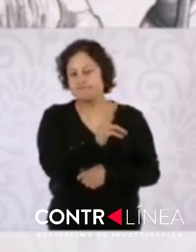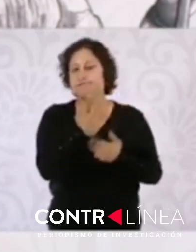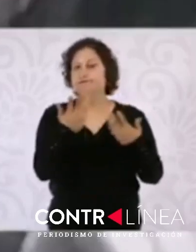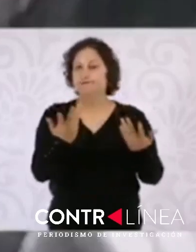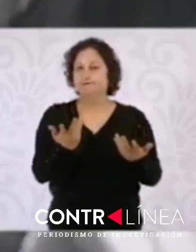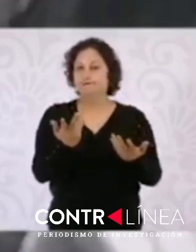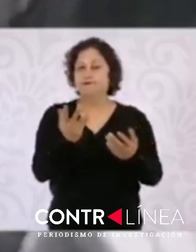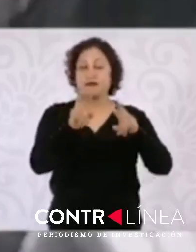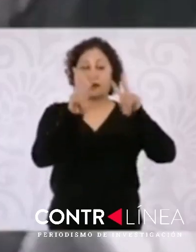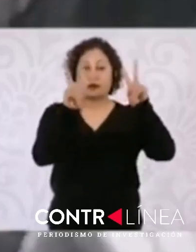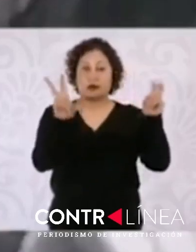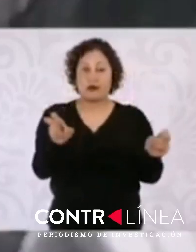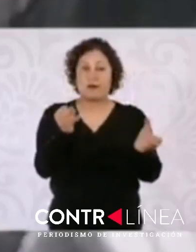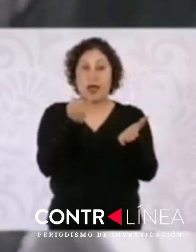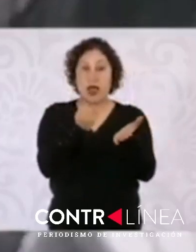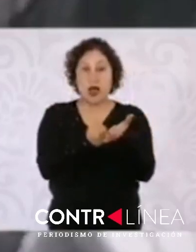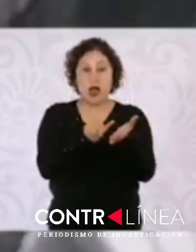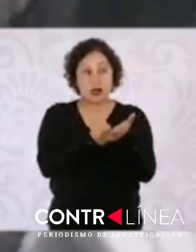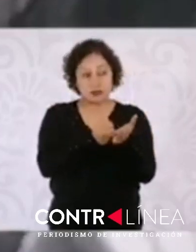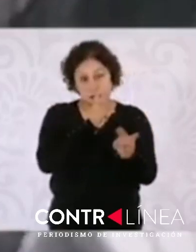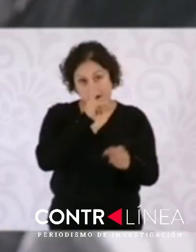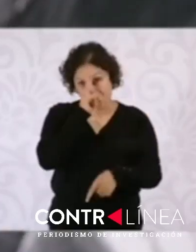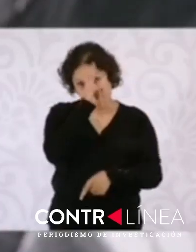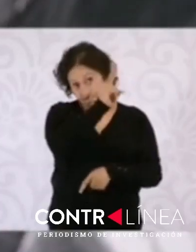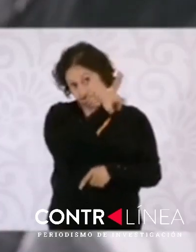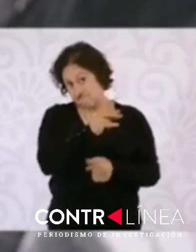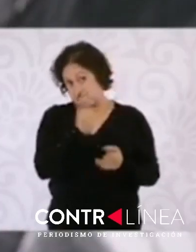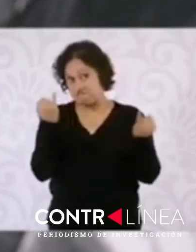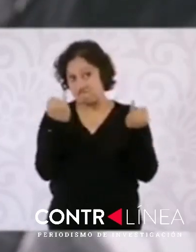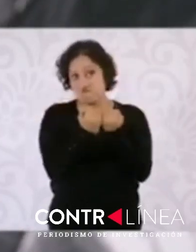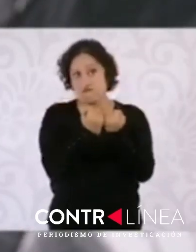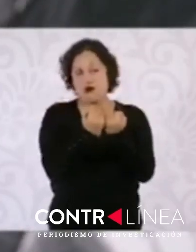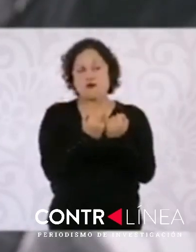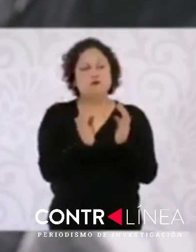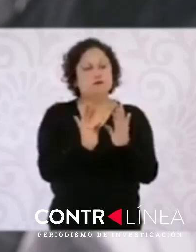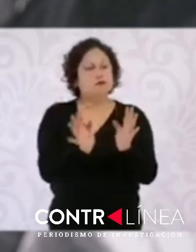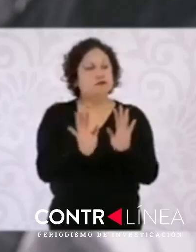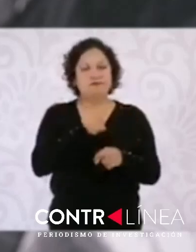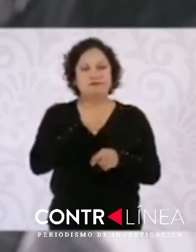poner aranceles todavía no teníamos una definición,